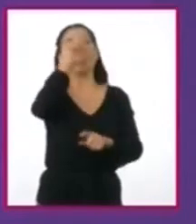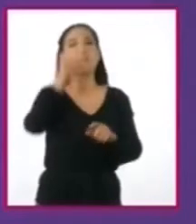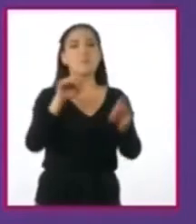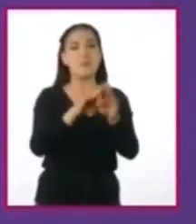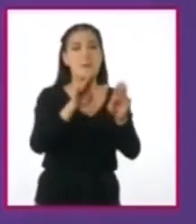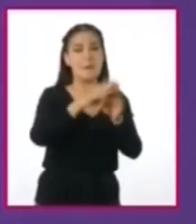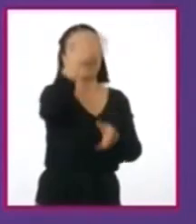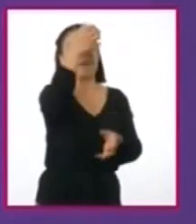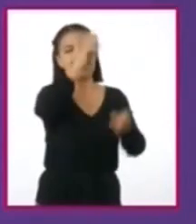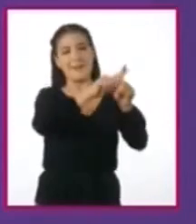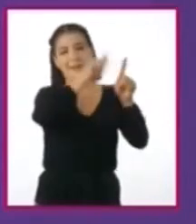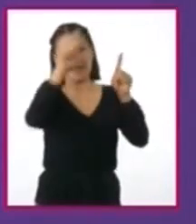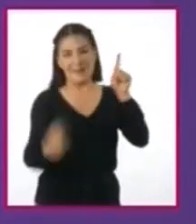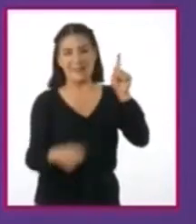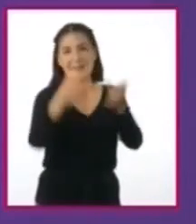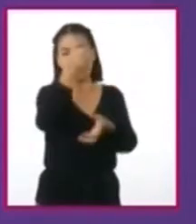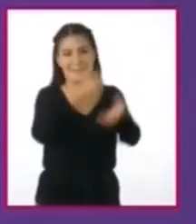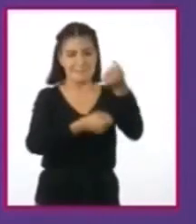cuerda.